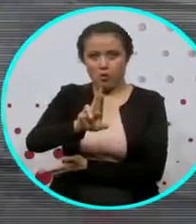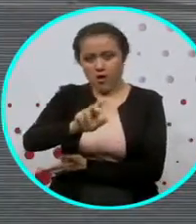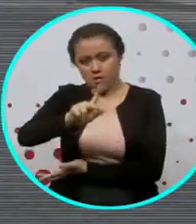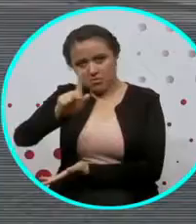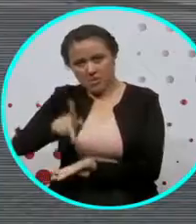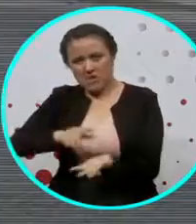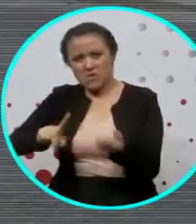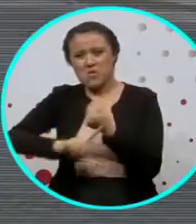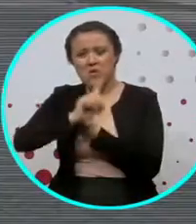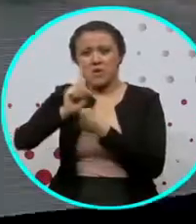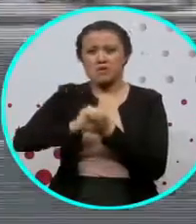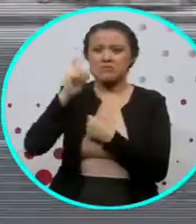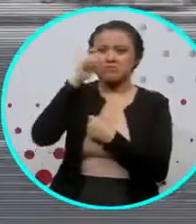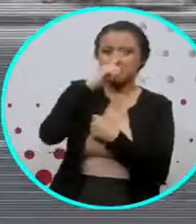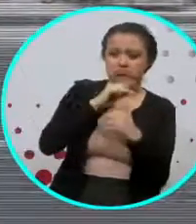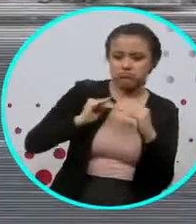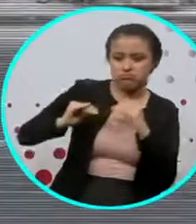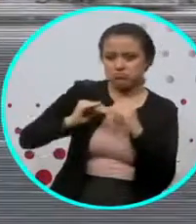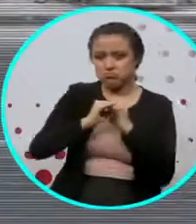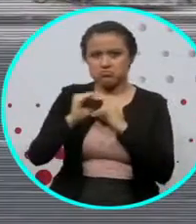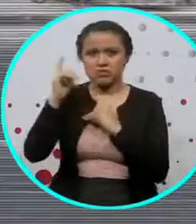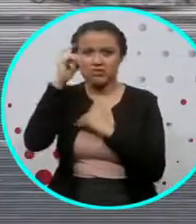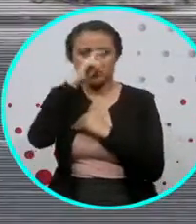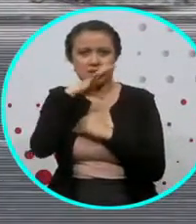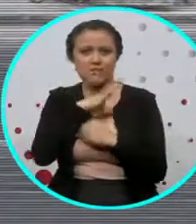una zona minada.